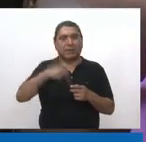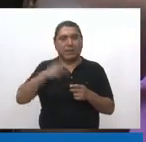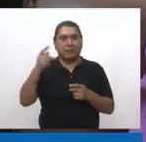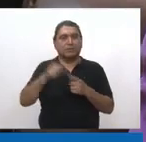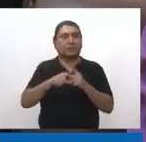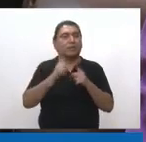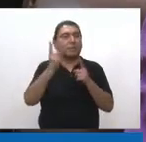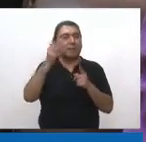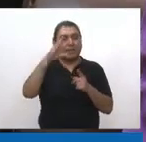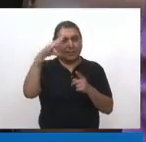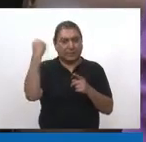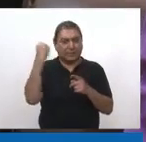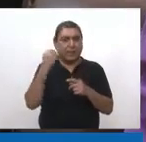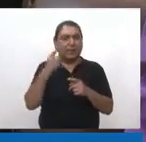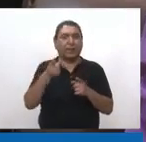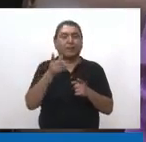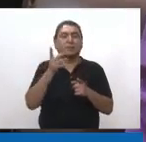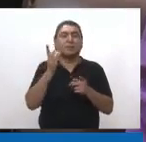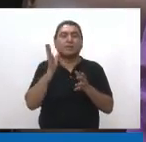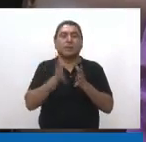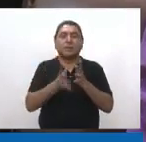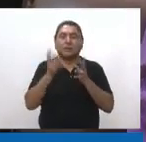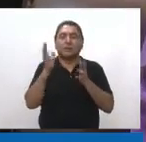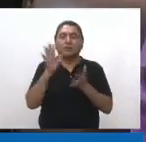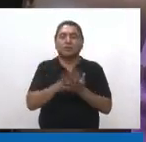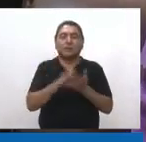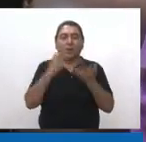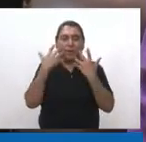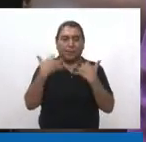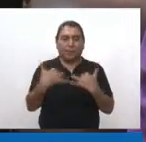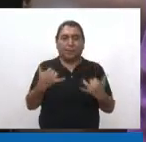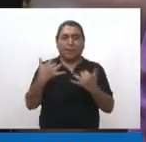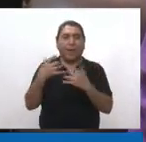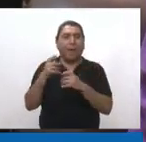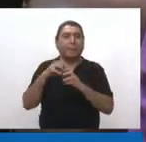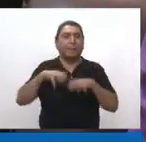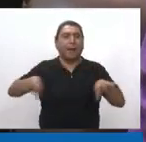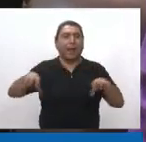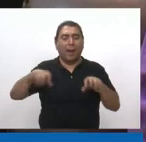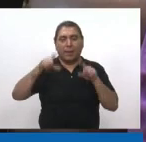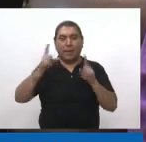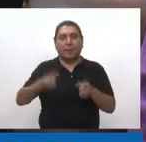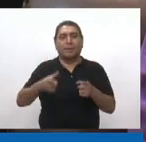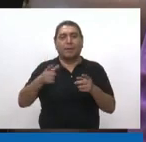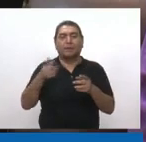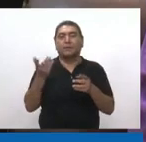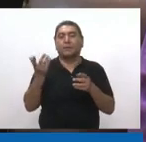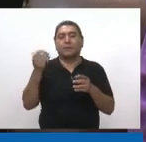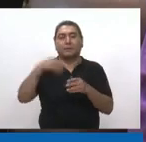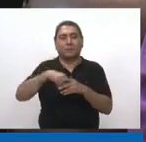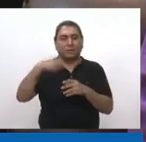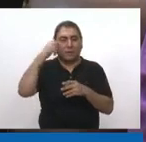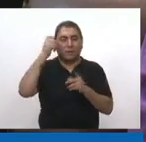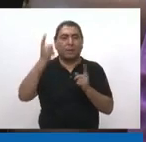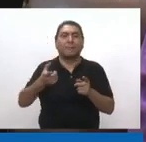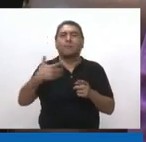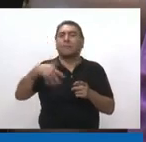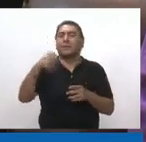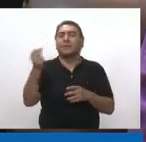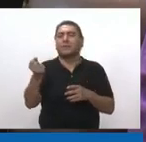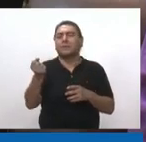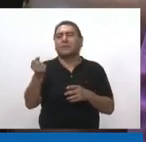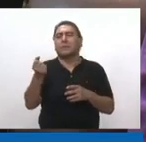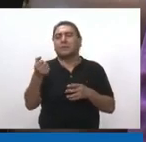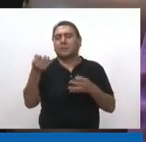Kirchner, respecto del tratamiento de la bicameral y la aprobación en los plenos. El más deficiente hasta ahora ha sido Macri,